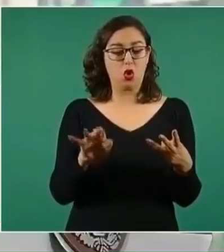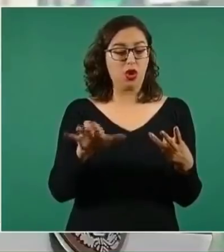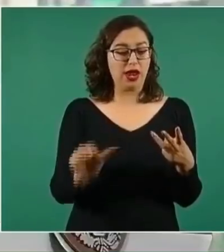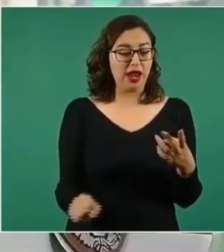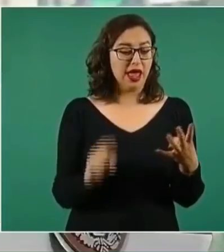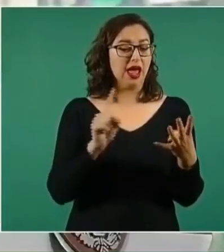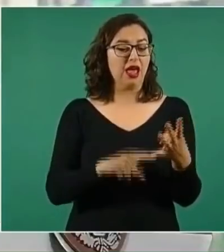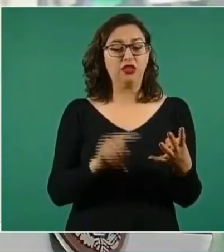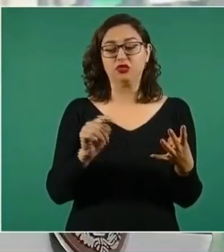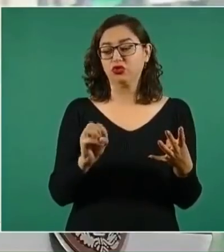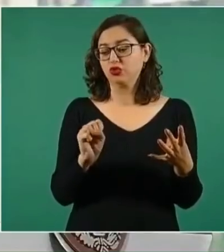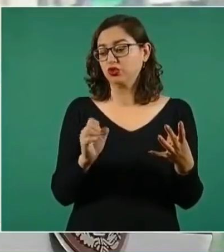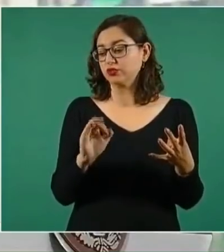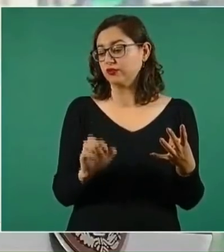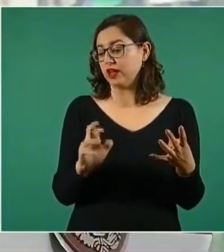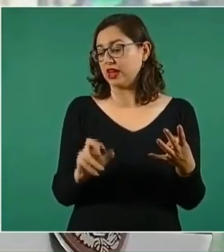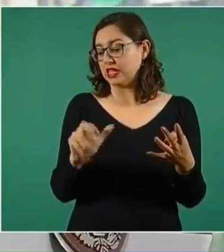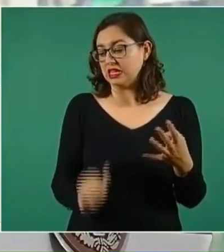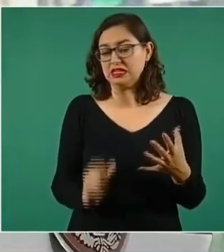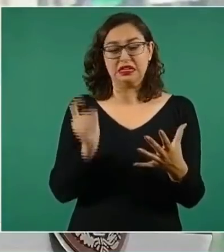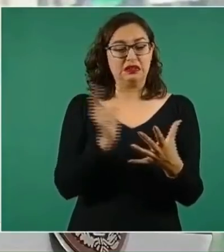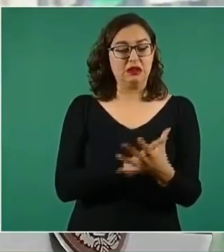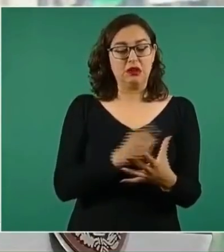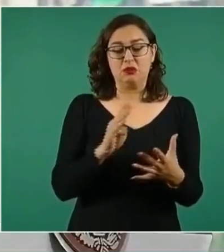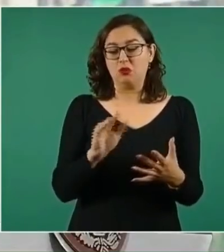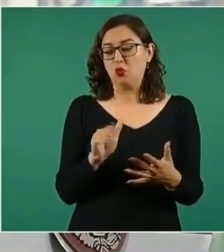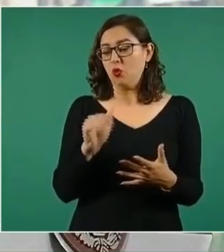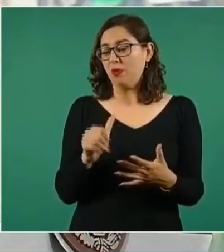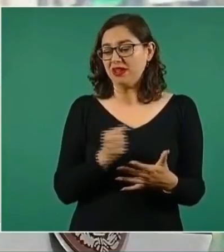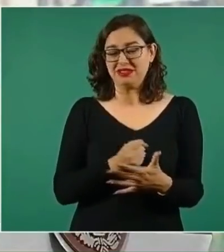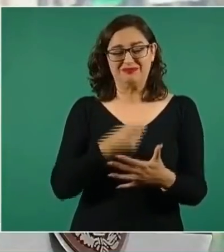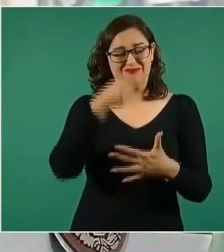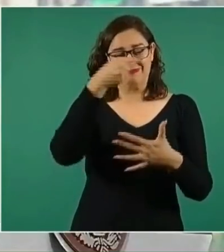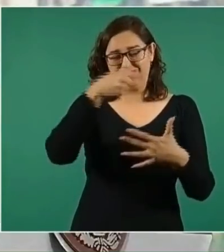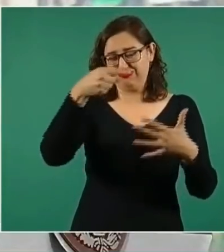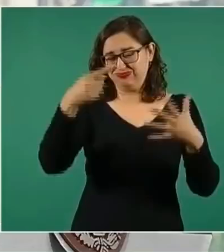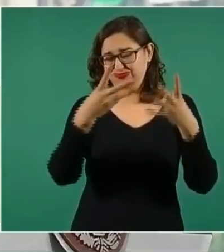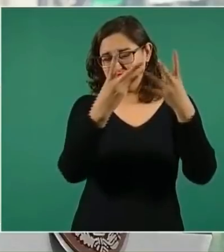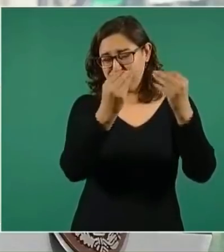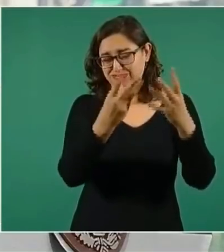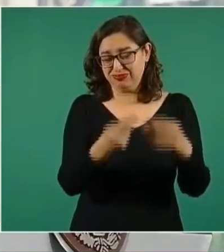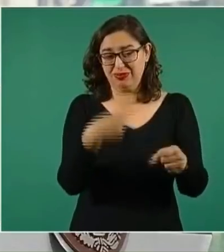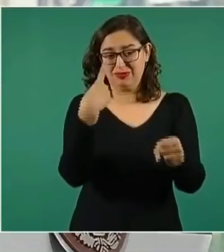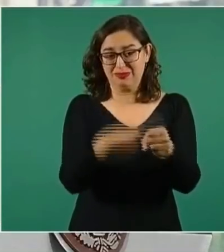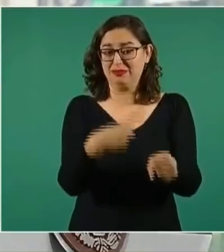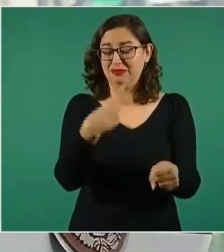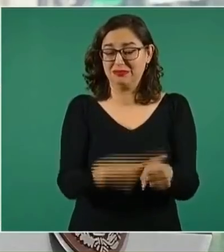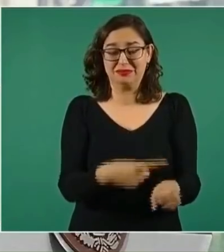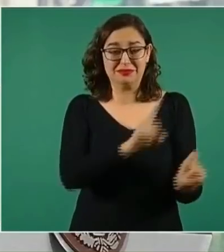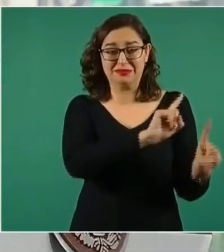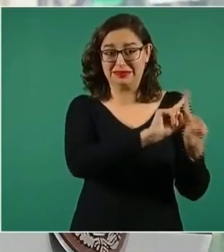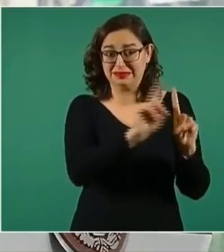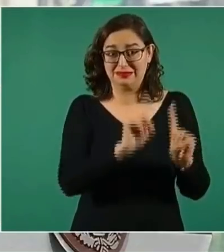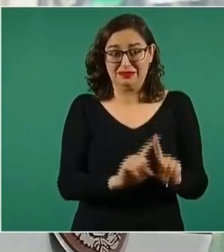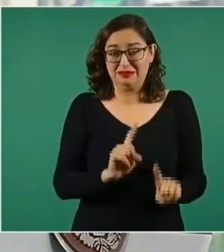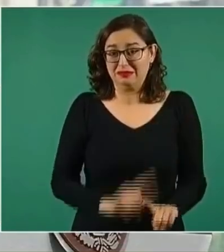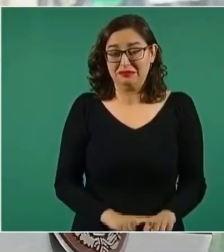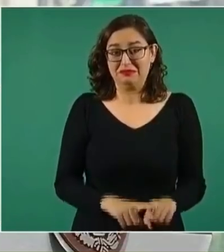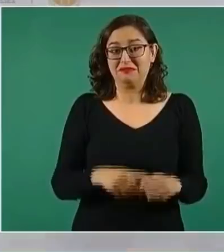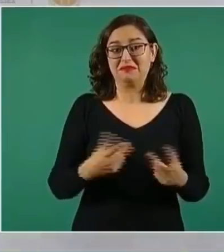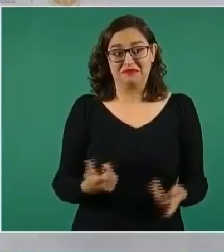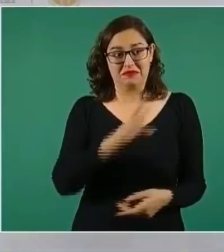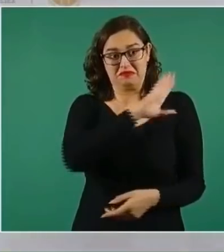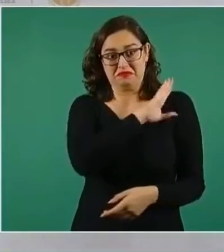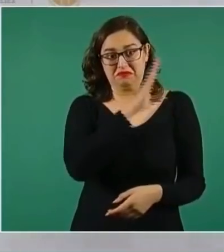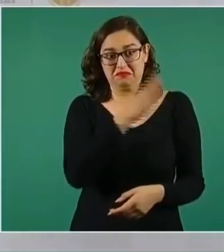bubas, peste y otras enfermedades diezmaron a